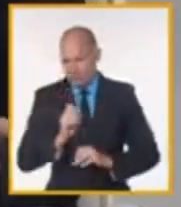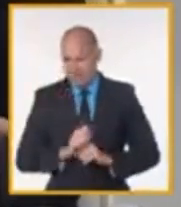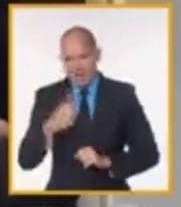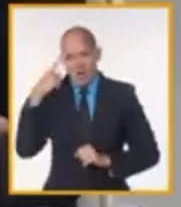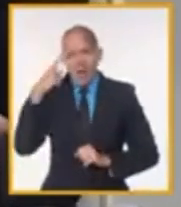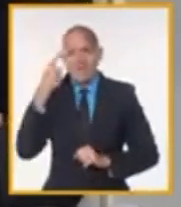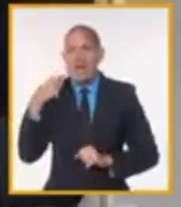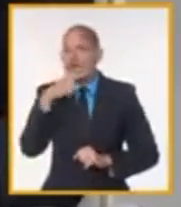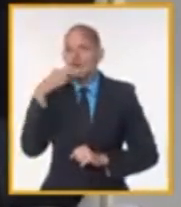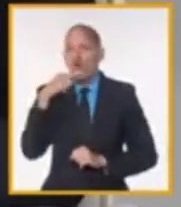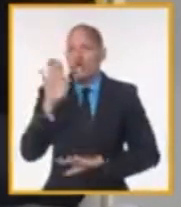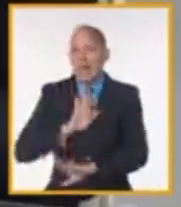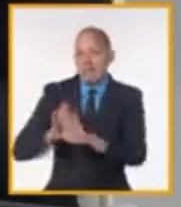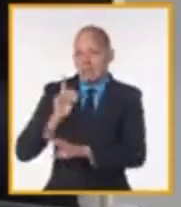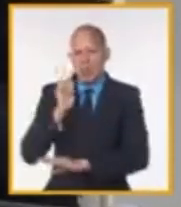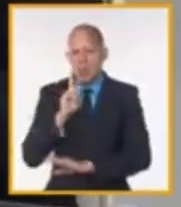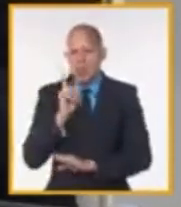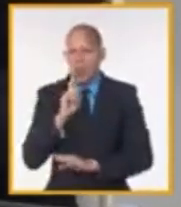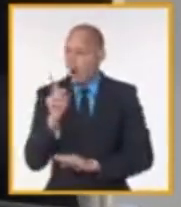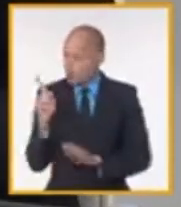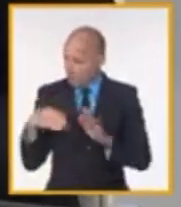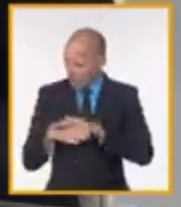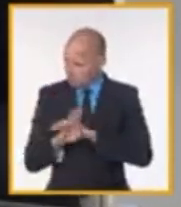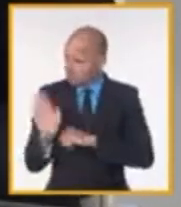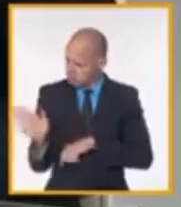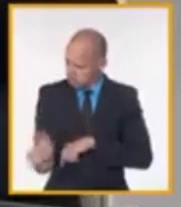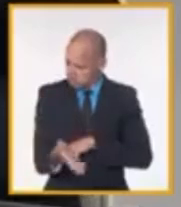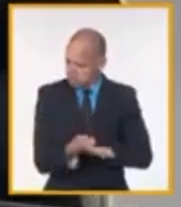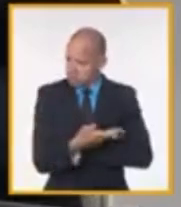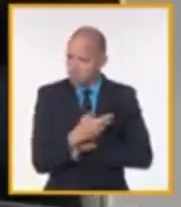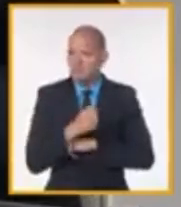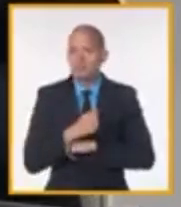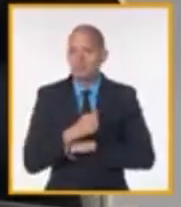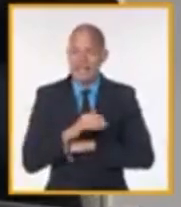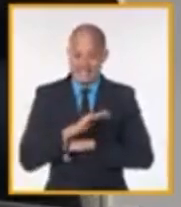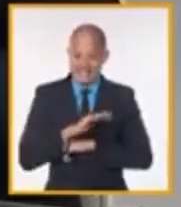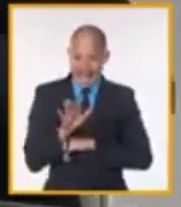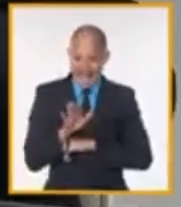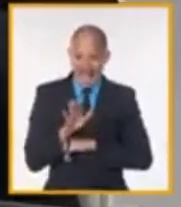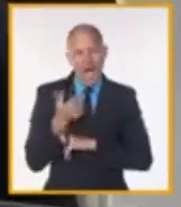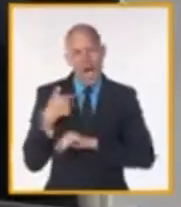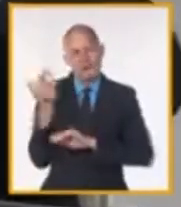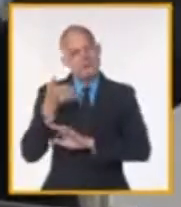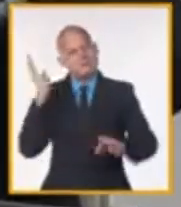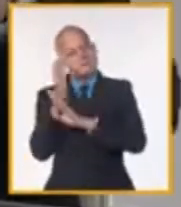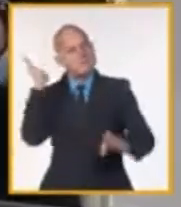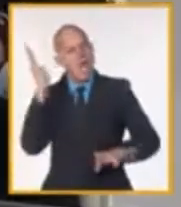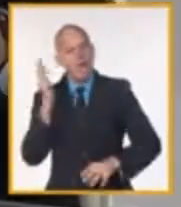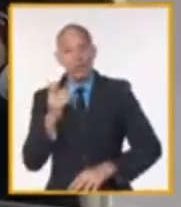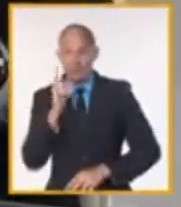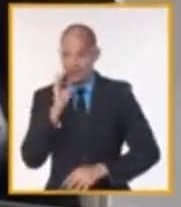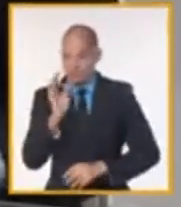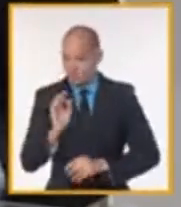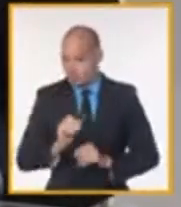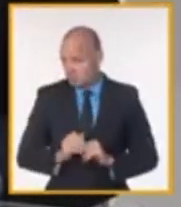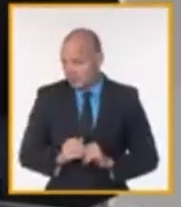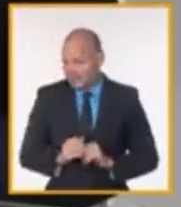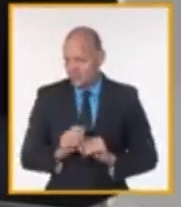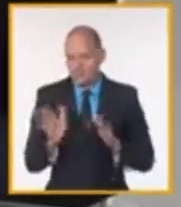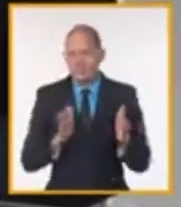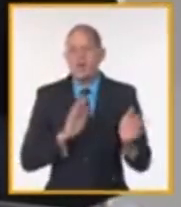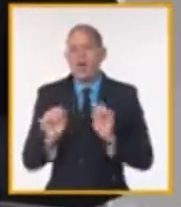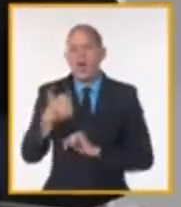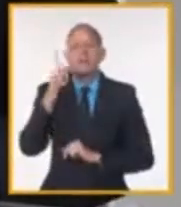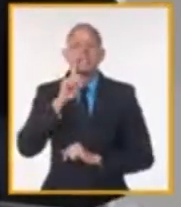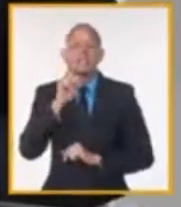eso le queda muy poco pero de lo que sí discúlpame si alguien que ha hecho es mucha propaganda y